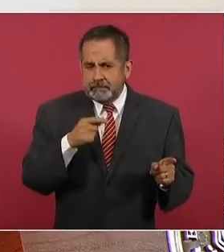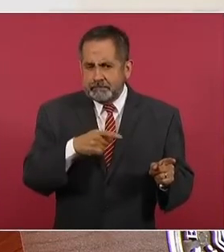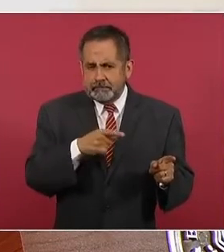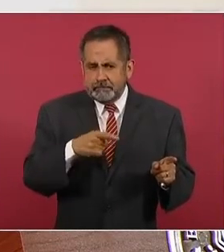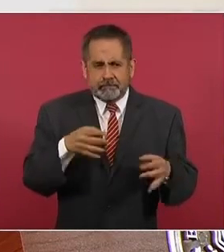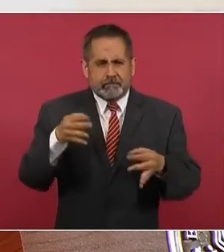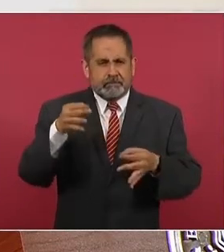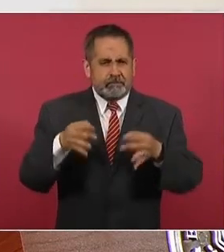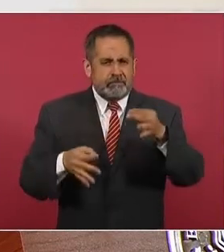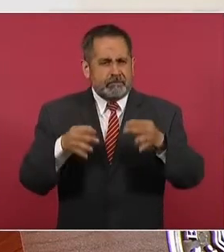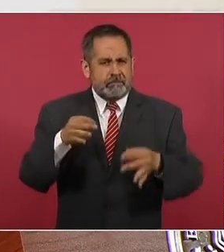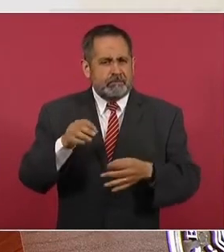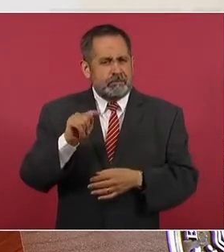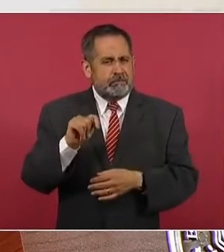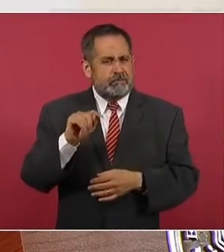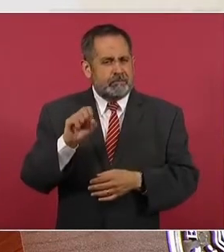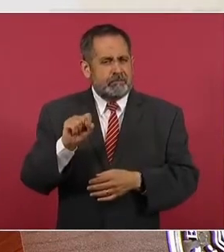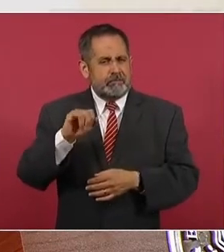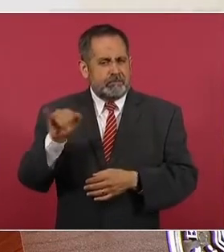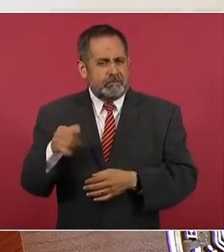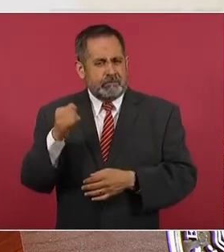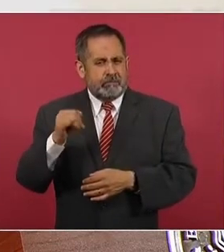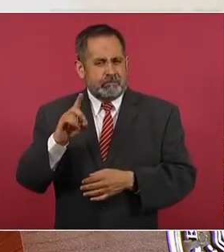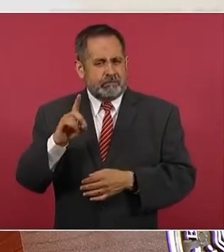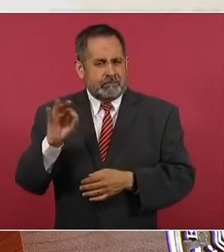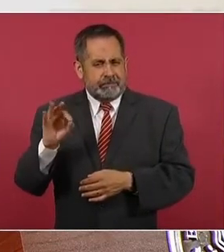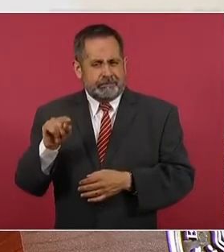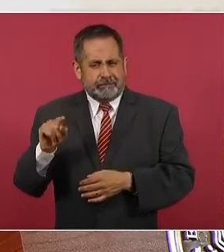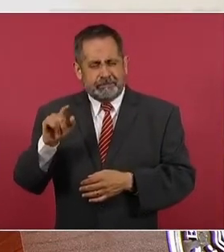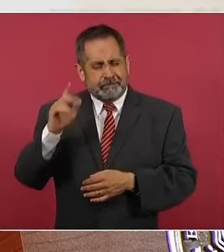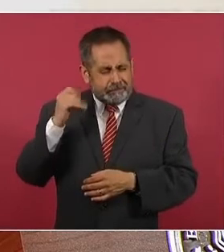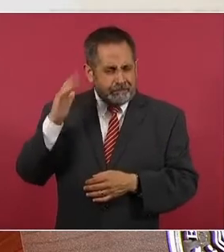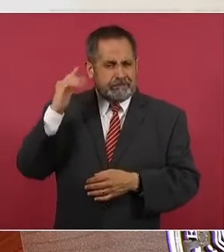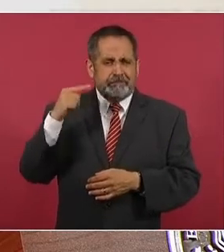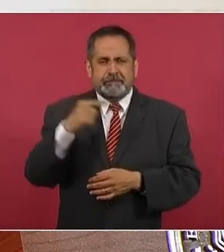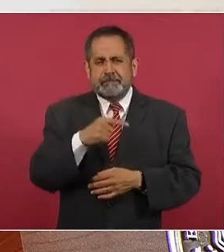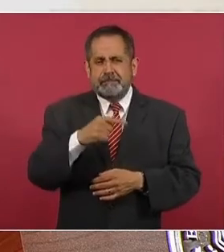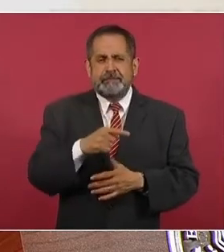del Tribunal Superior de Justicia en el Distrito Federal.